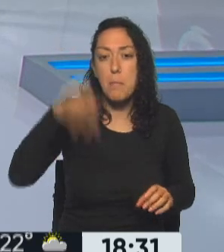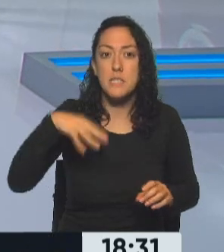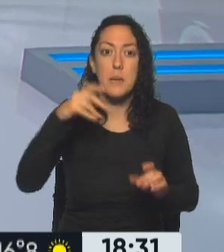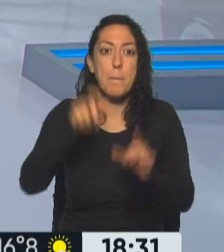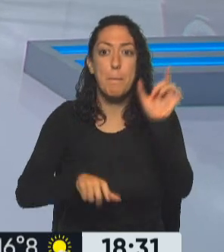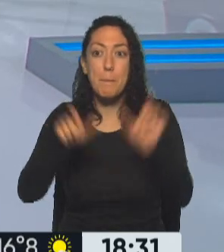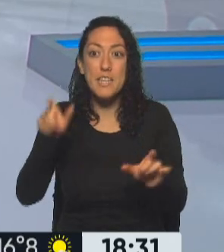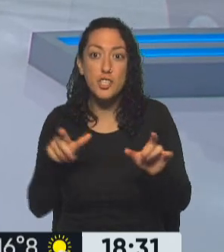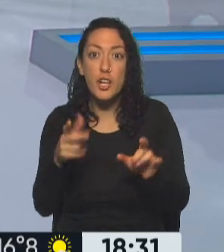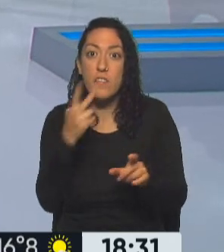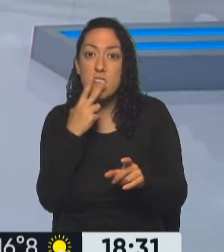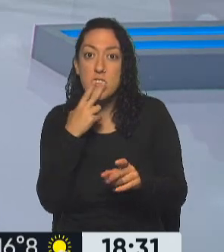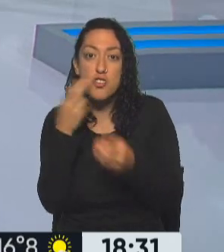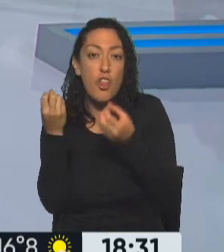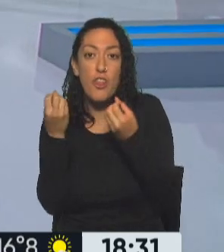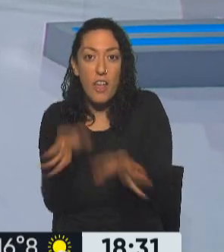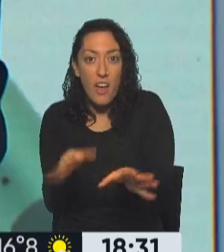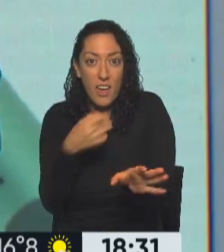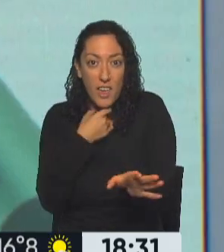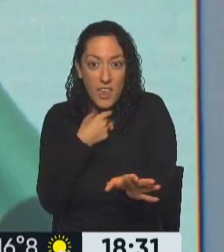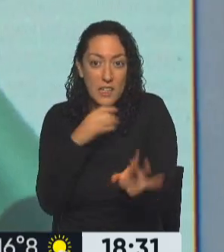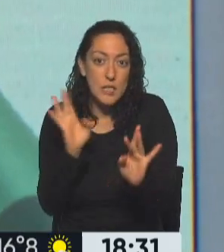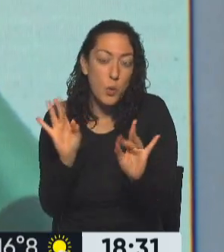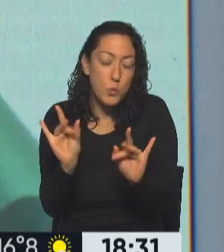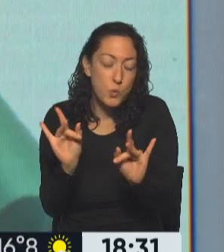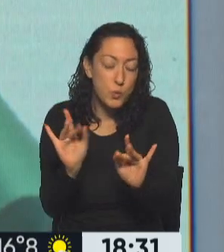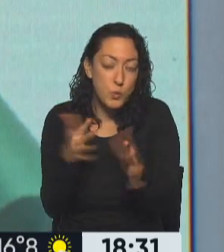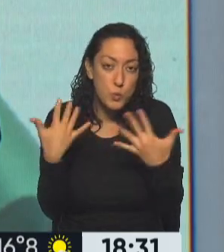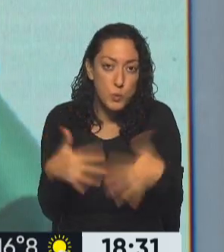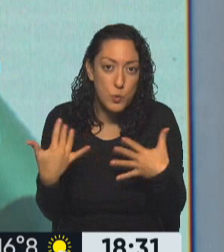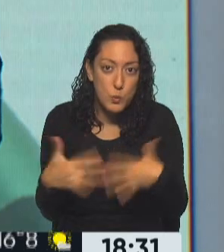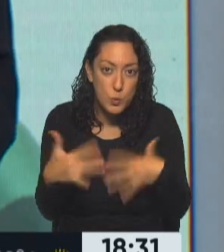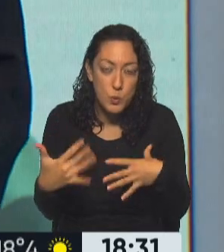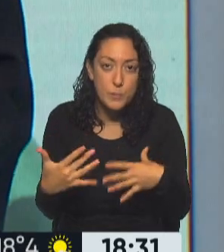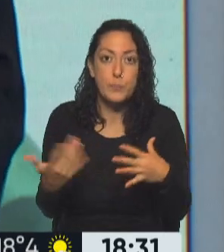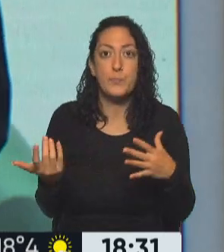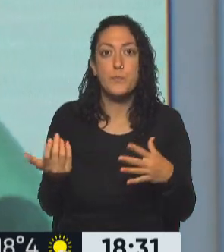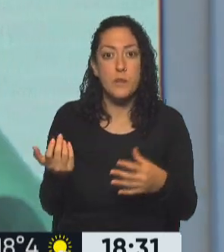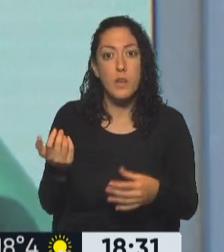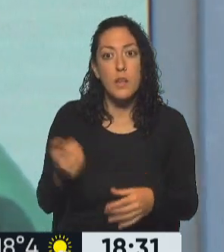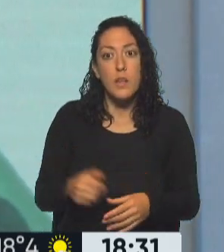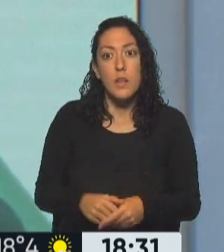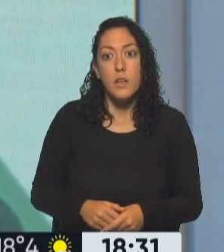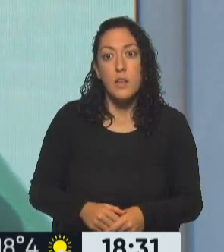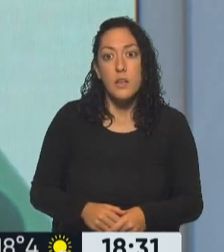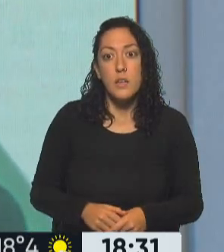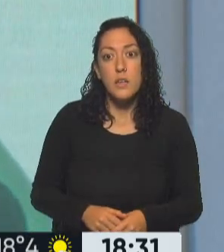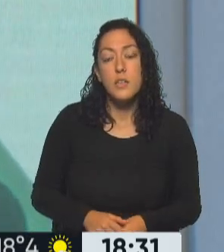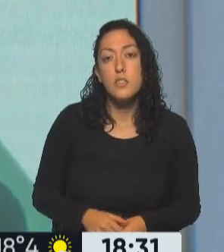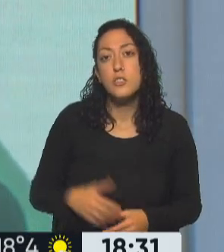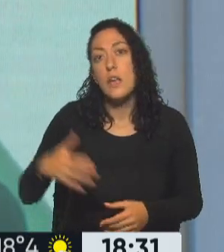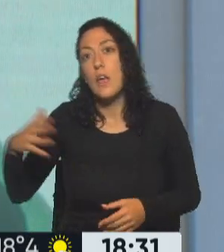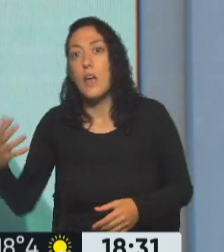personas que querían dejar el cigarrillo, que cuesta muchísimo dejarlo, ¿no? El cigarrillo, y adoptar esta